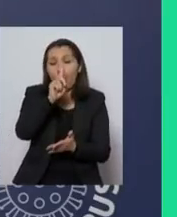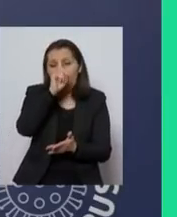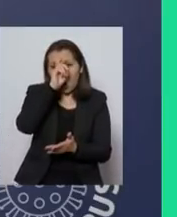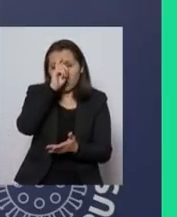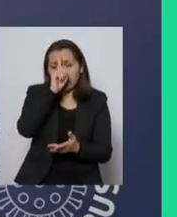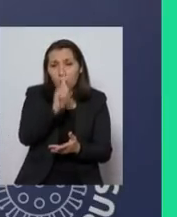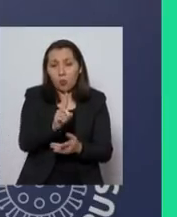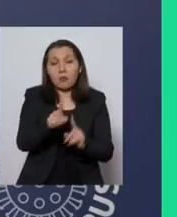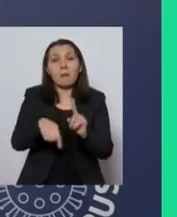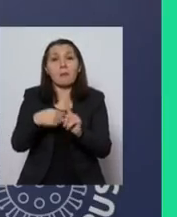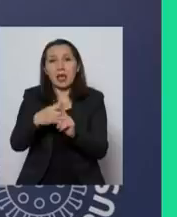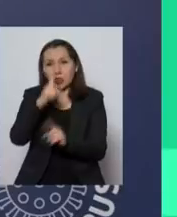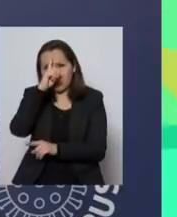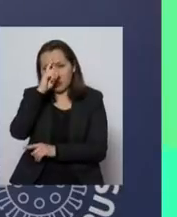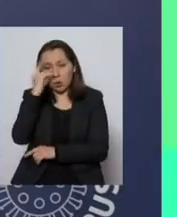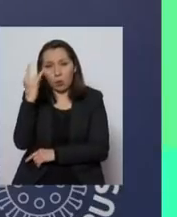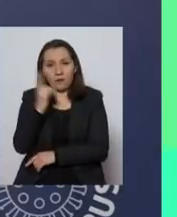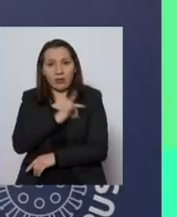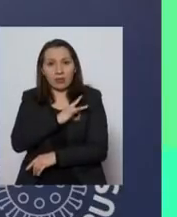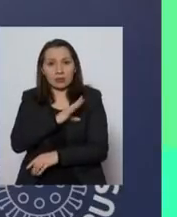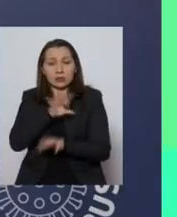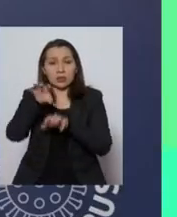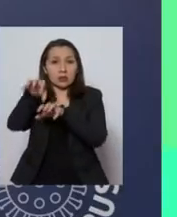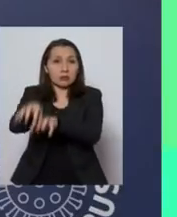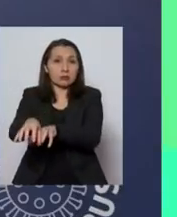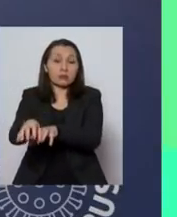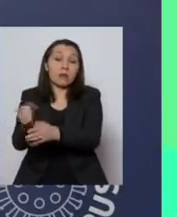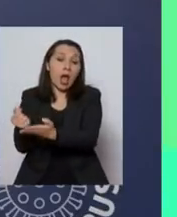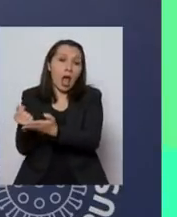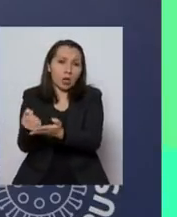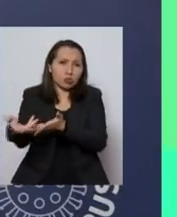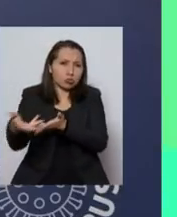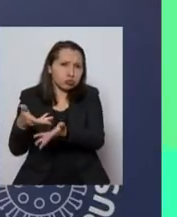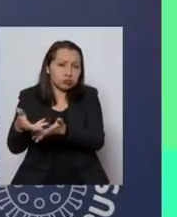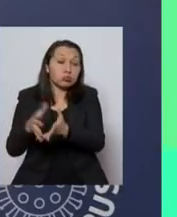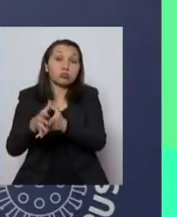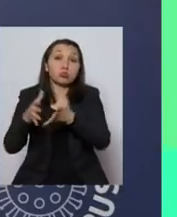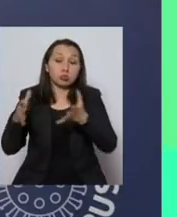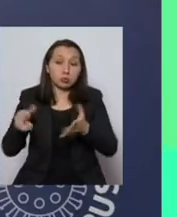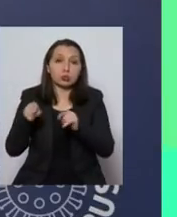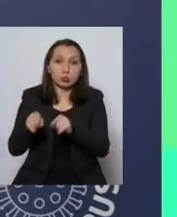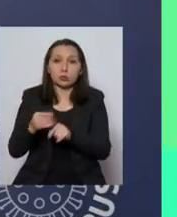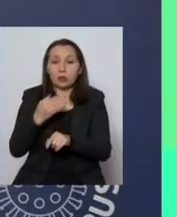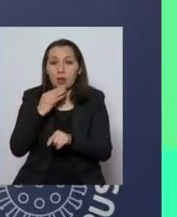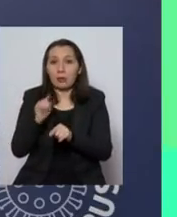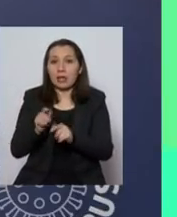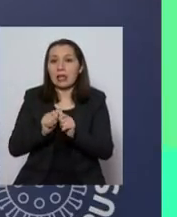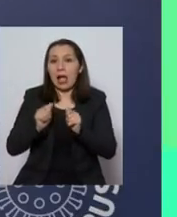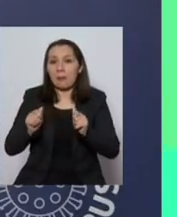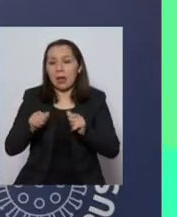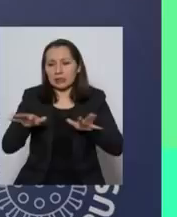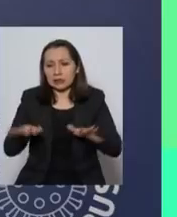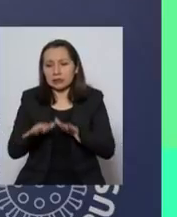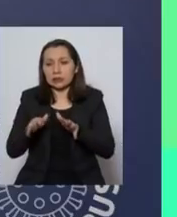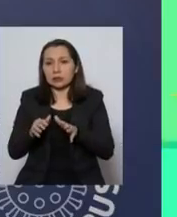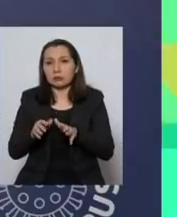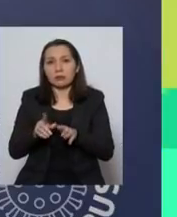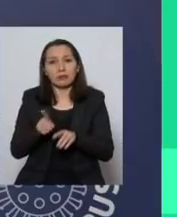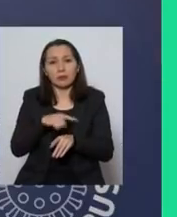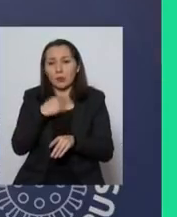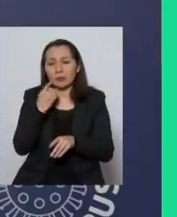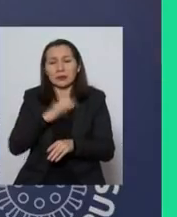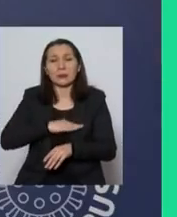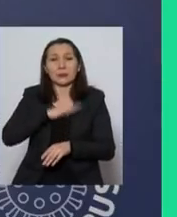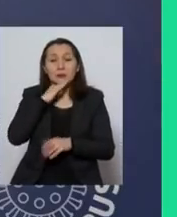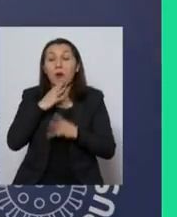hospital, más el Hospital Clínico de la Universidad de Chile, que está cooperando activamente, por lo demás en esta campaña, que no da